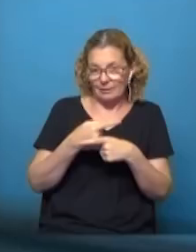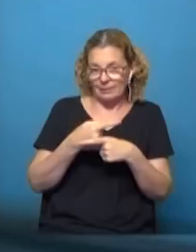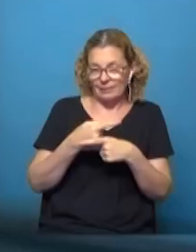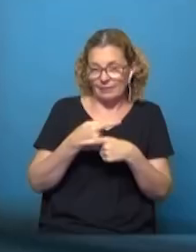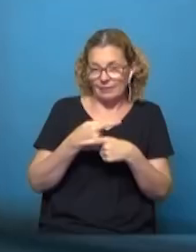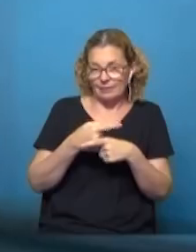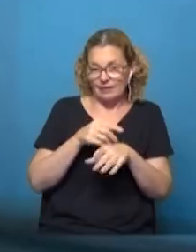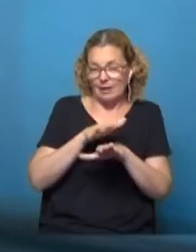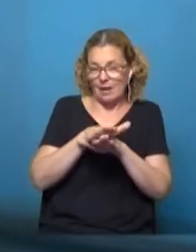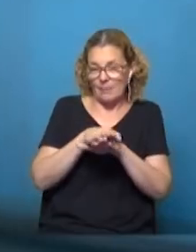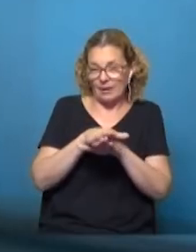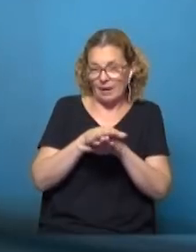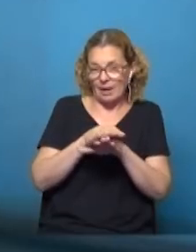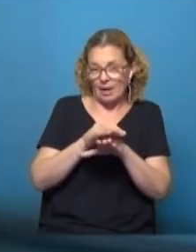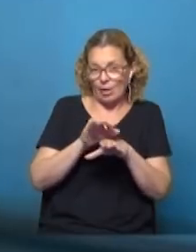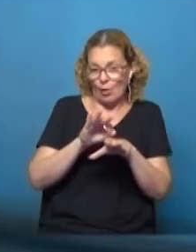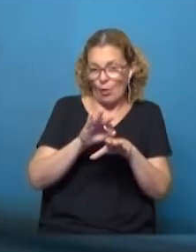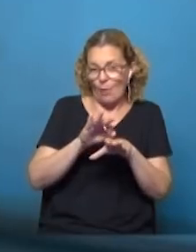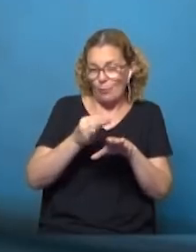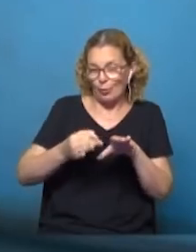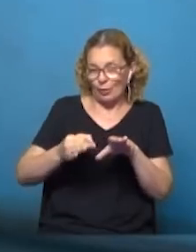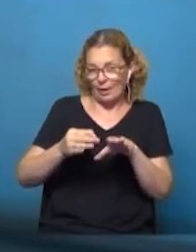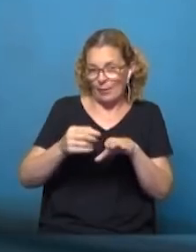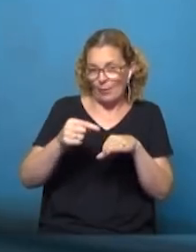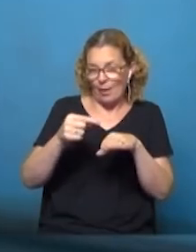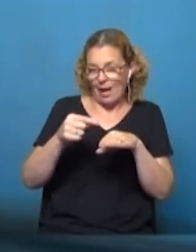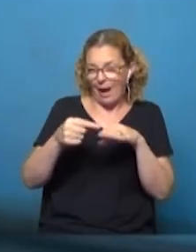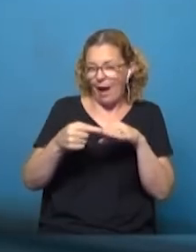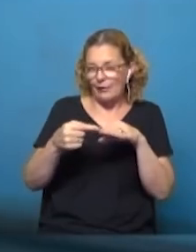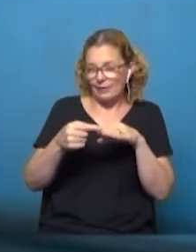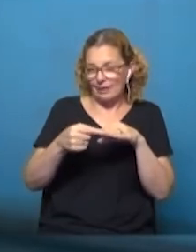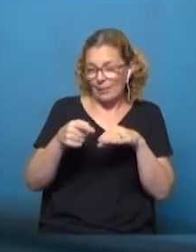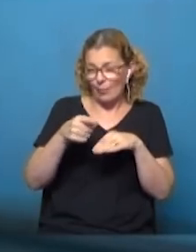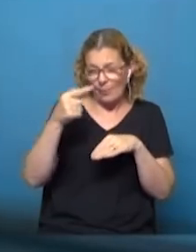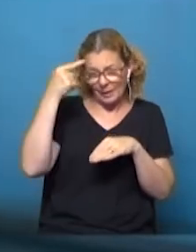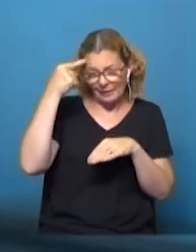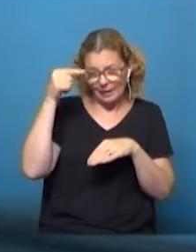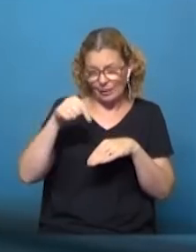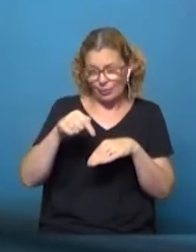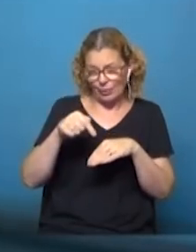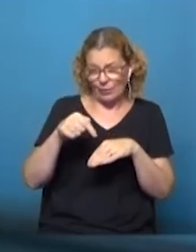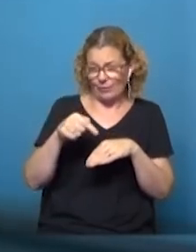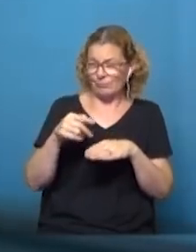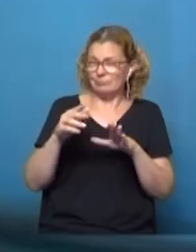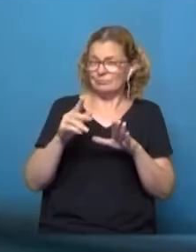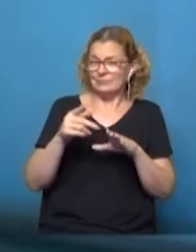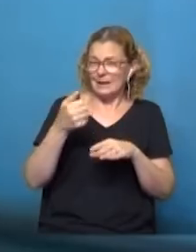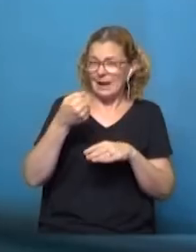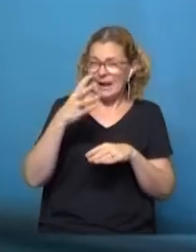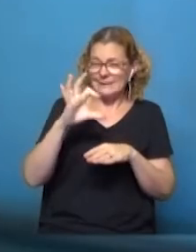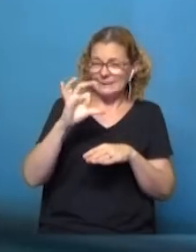el pescado se pudre por la cabeza vos crees que esto que está pasando del punto de vista de